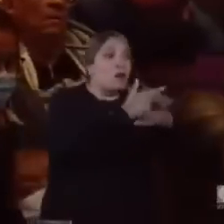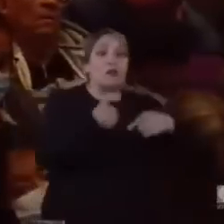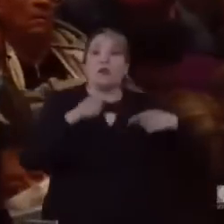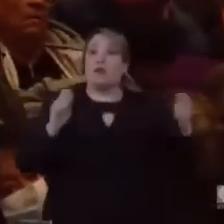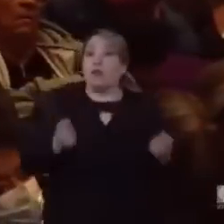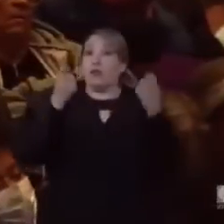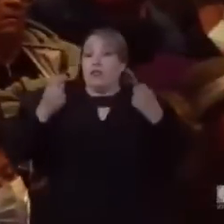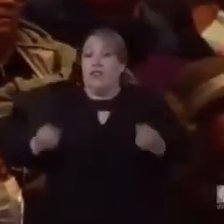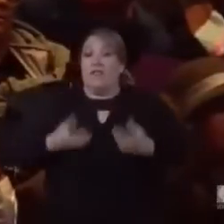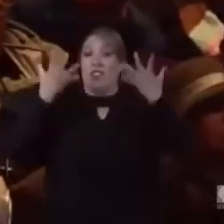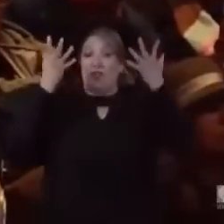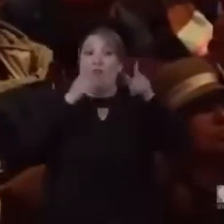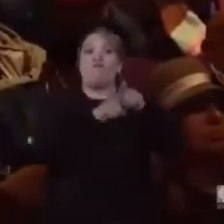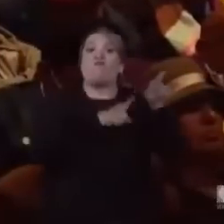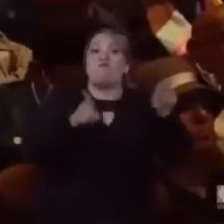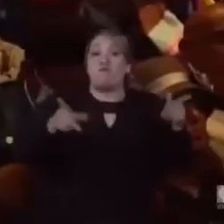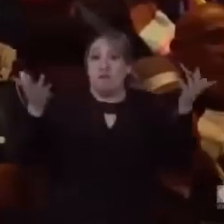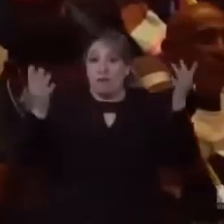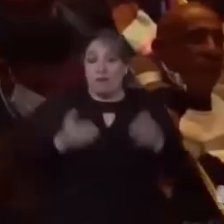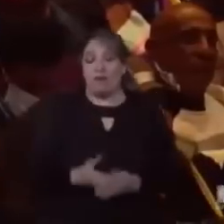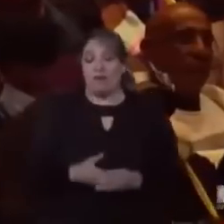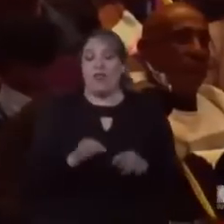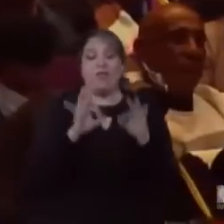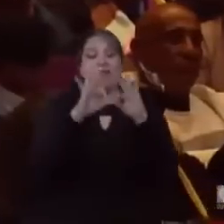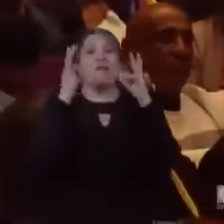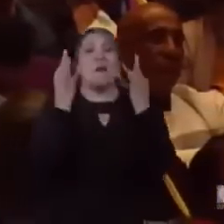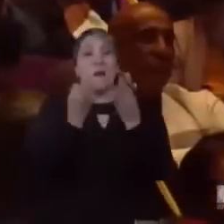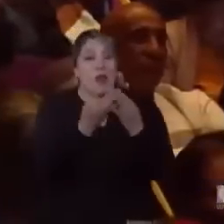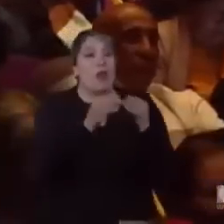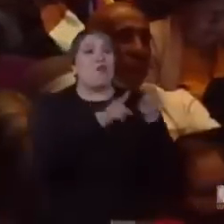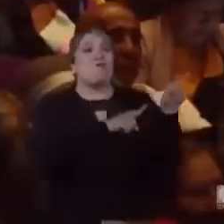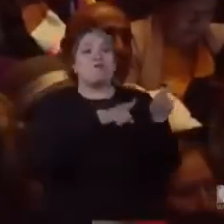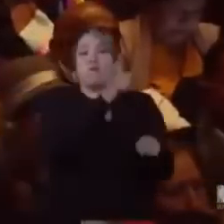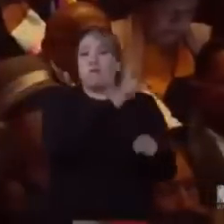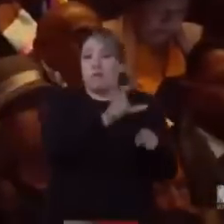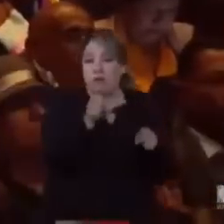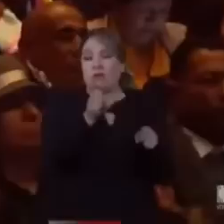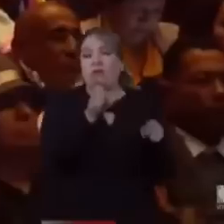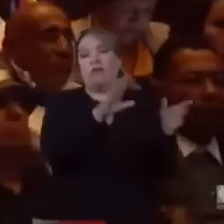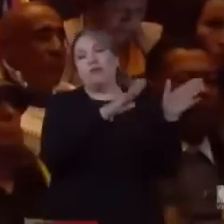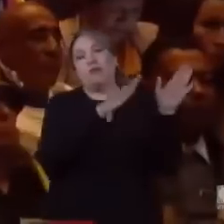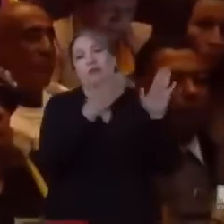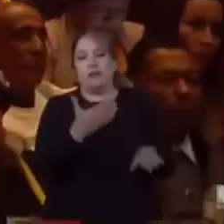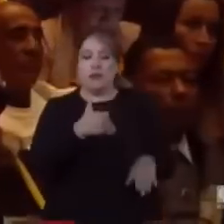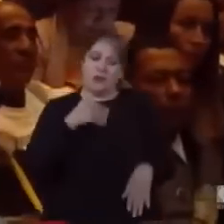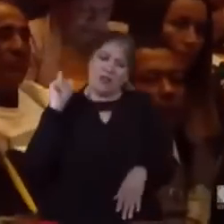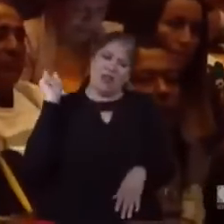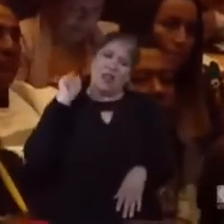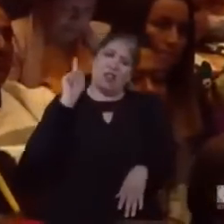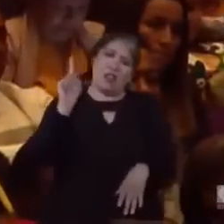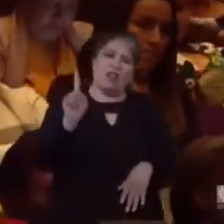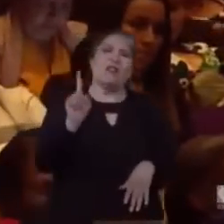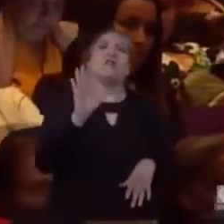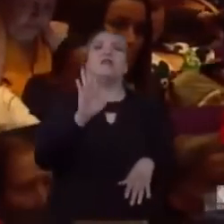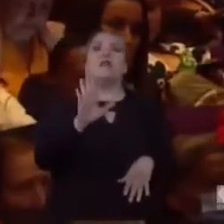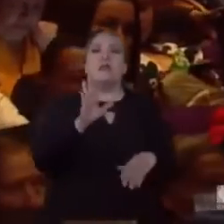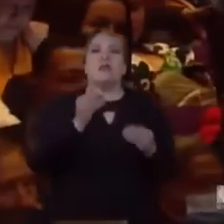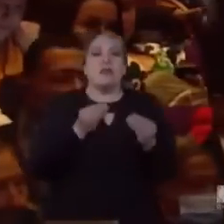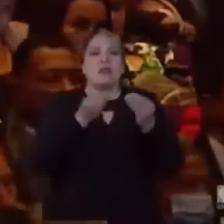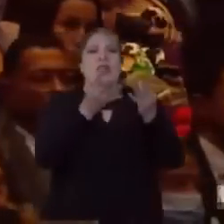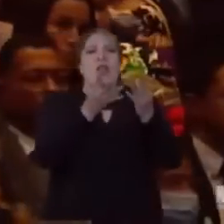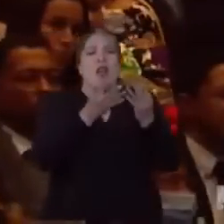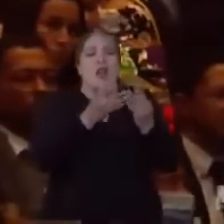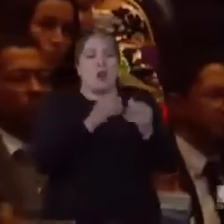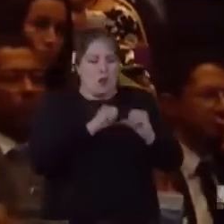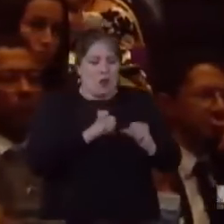crímenes. Más de 1.000 familias de los asesinados a lo largo del país han puesto en el corazón de la comisión